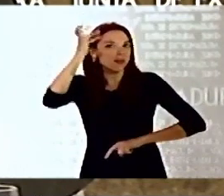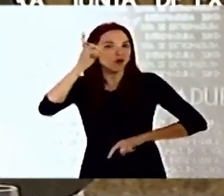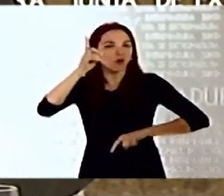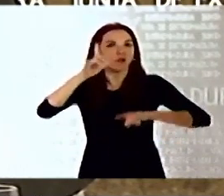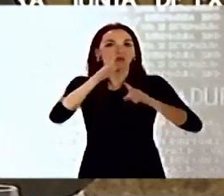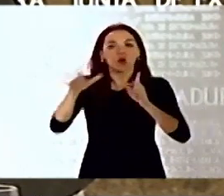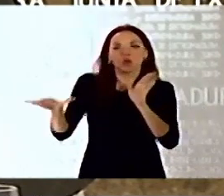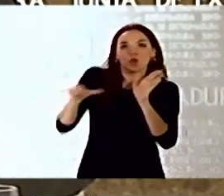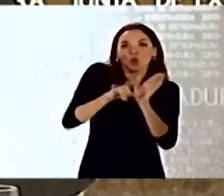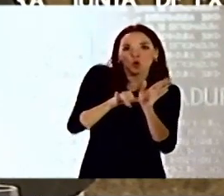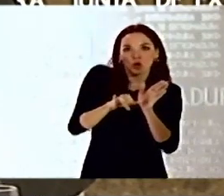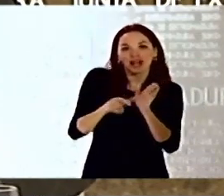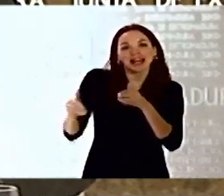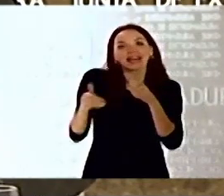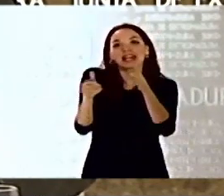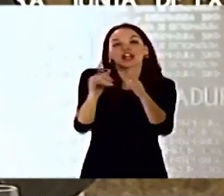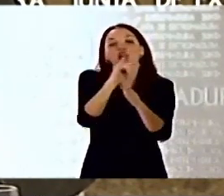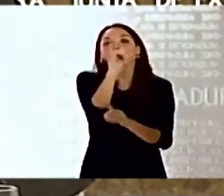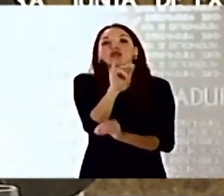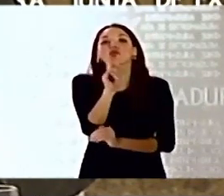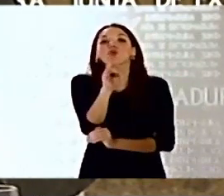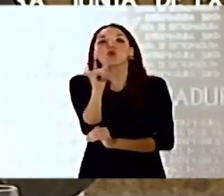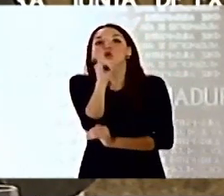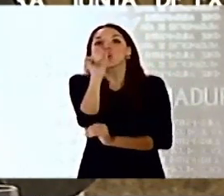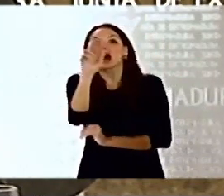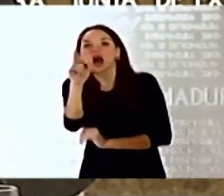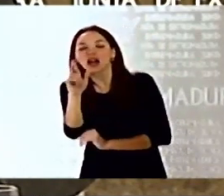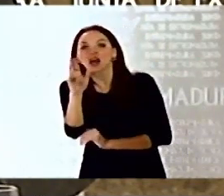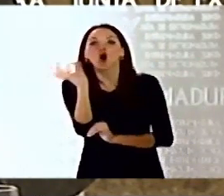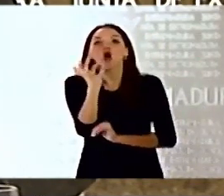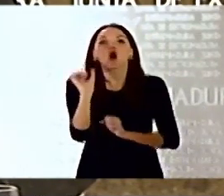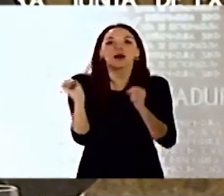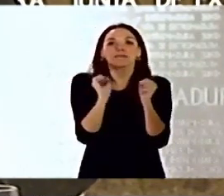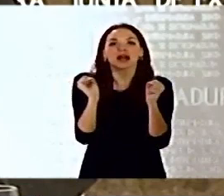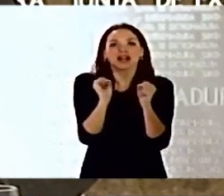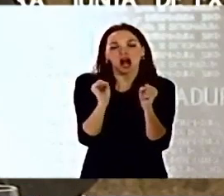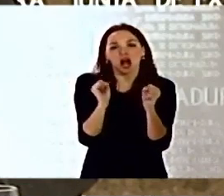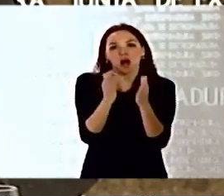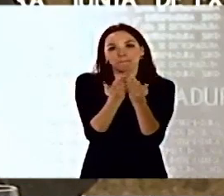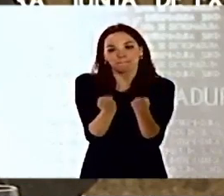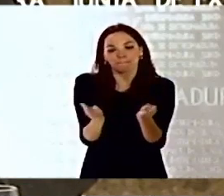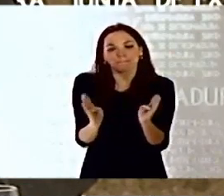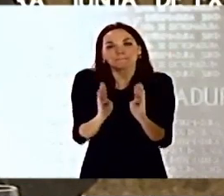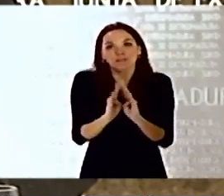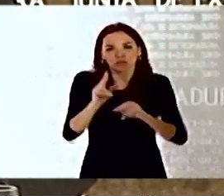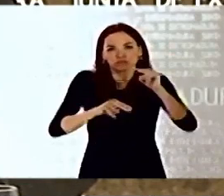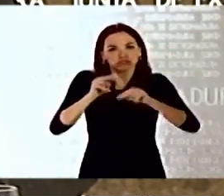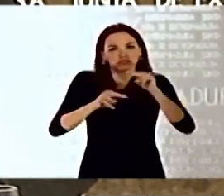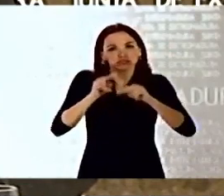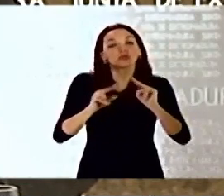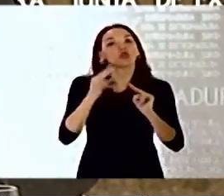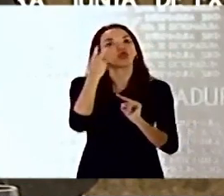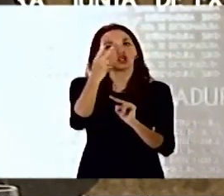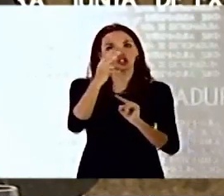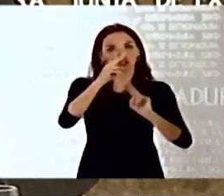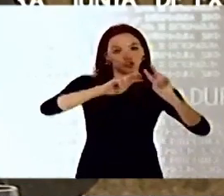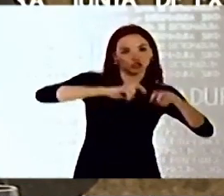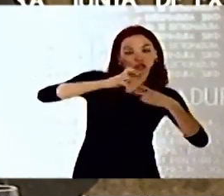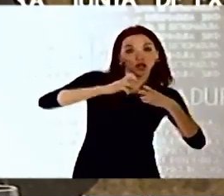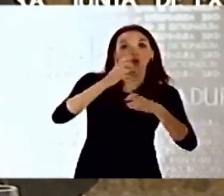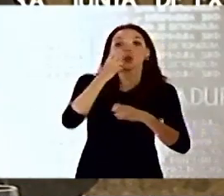Zújar, mediante la acumulación invernal en balsas. Se van a construir 2 balsas, una de